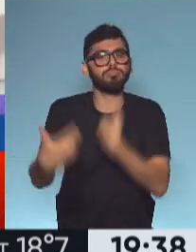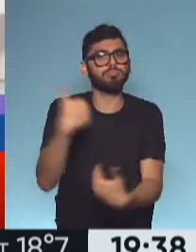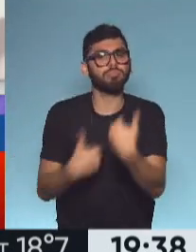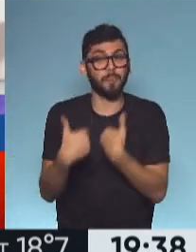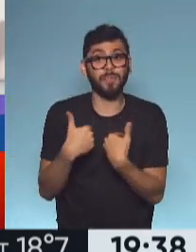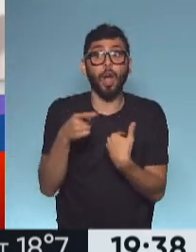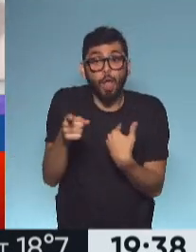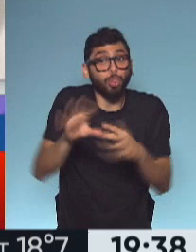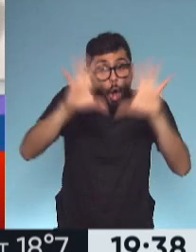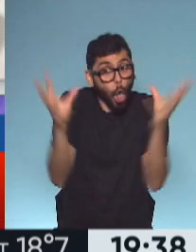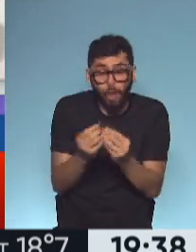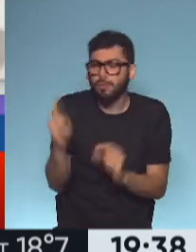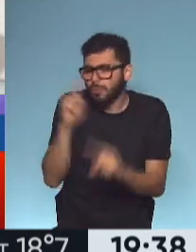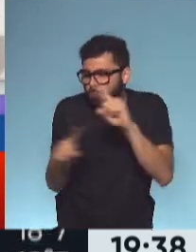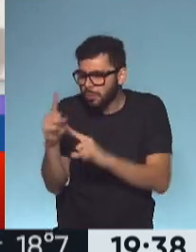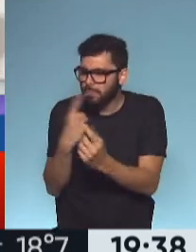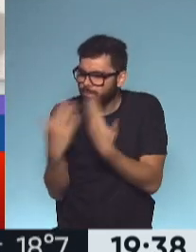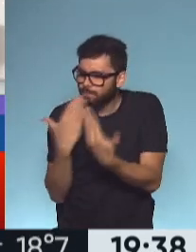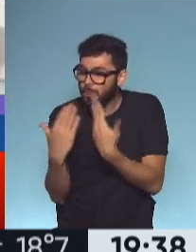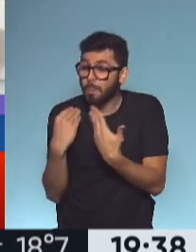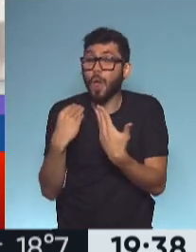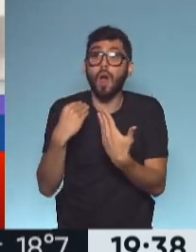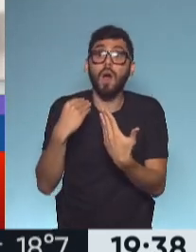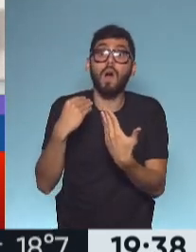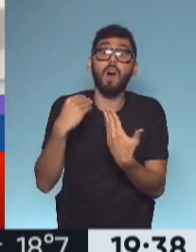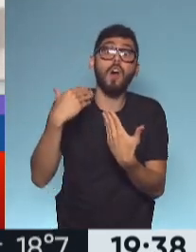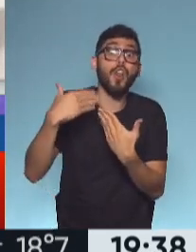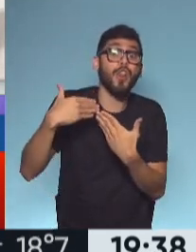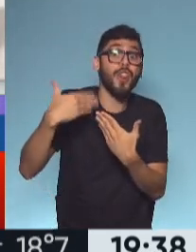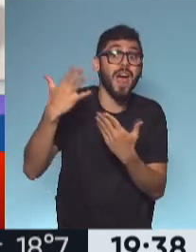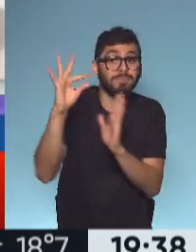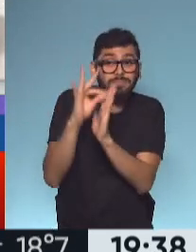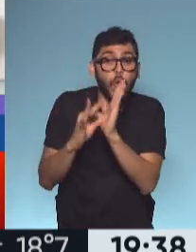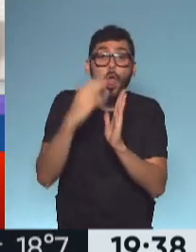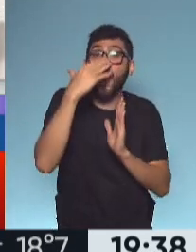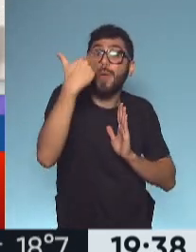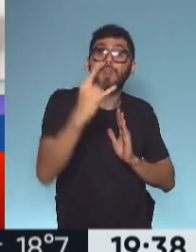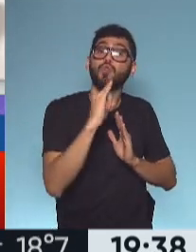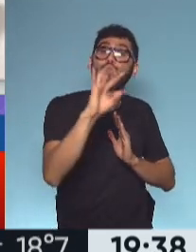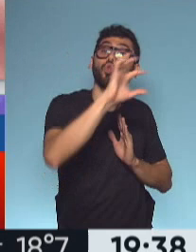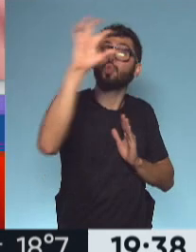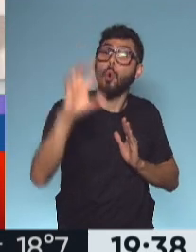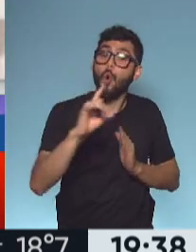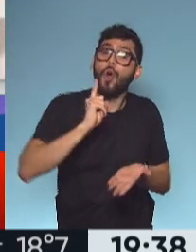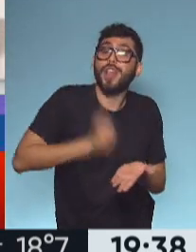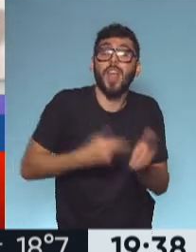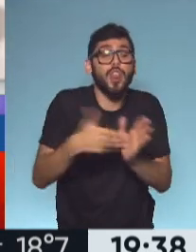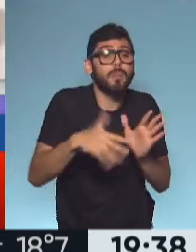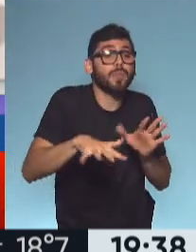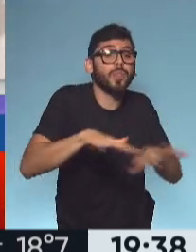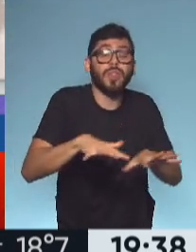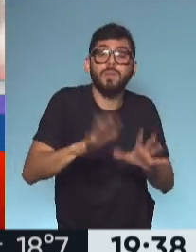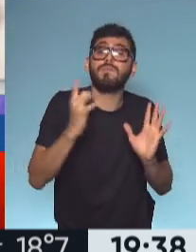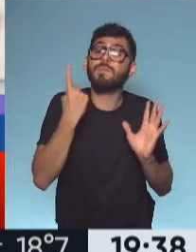Educación, para que luego cada jurisdicción sea la que tome la decisión según su propia realidad, pero el concepto básico